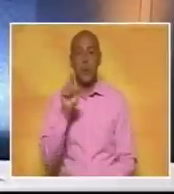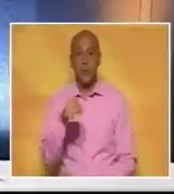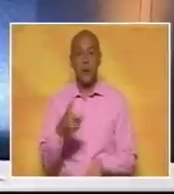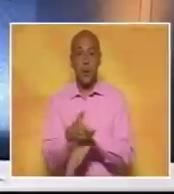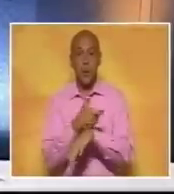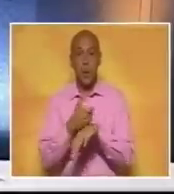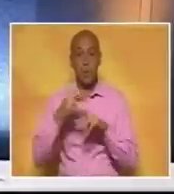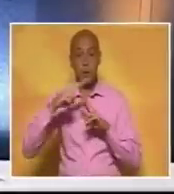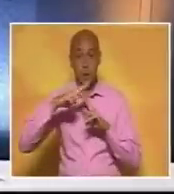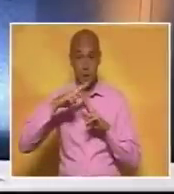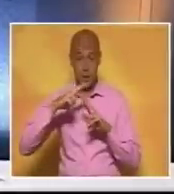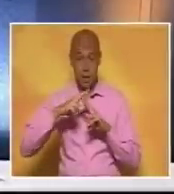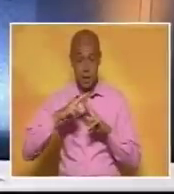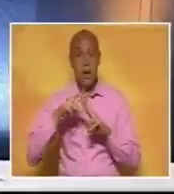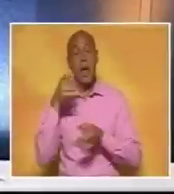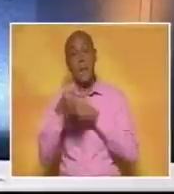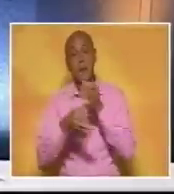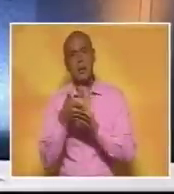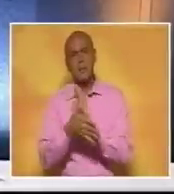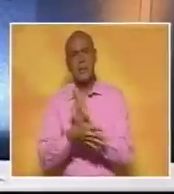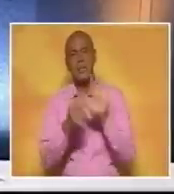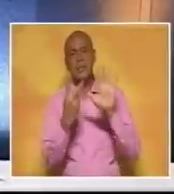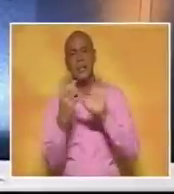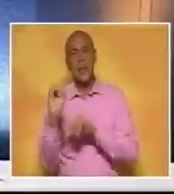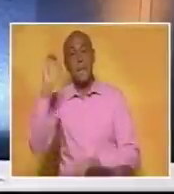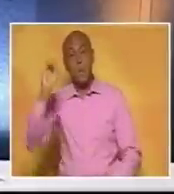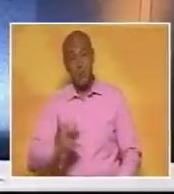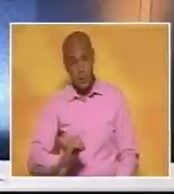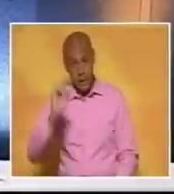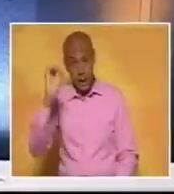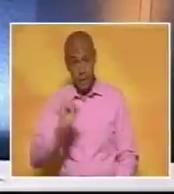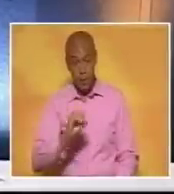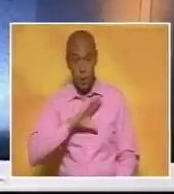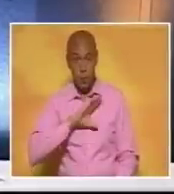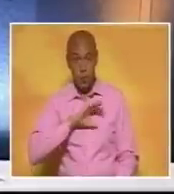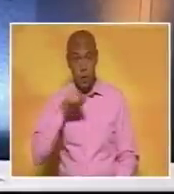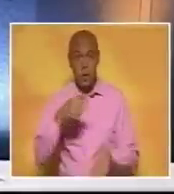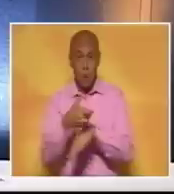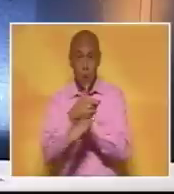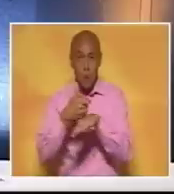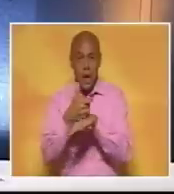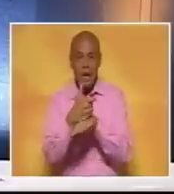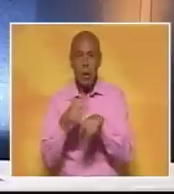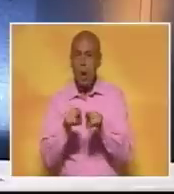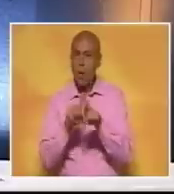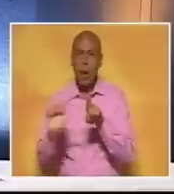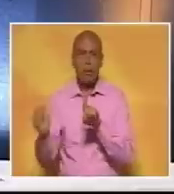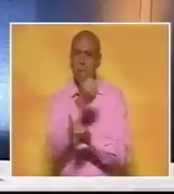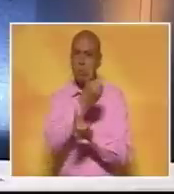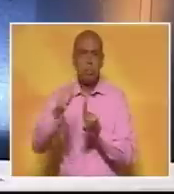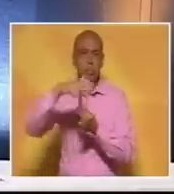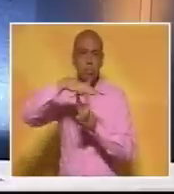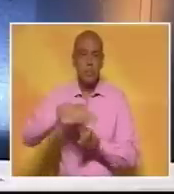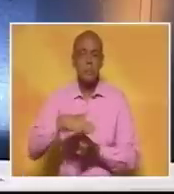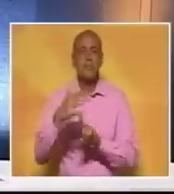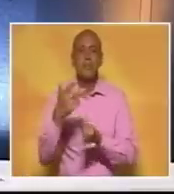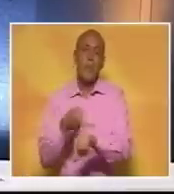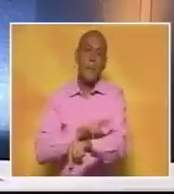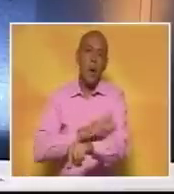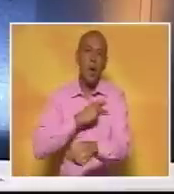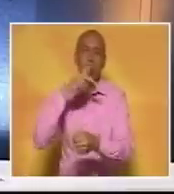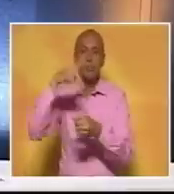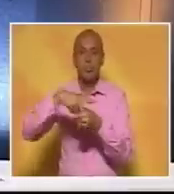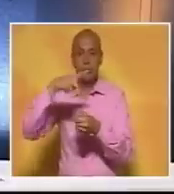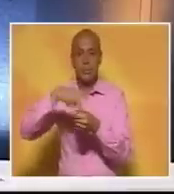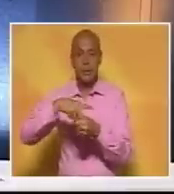estado Táchira, Lady Gómez, afirmó que 70% de la operatividad de la gobernación se ha visto afectada por la crisis de combustible en la entidad. Informó que por